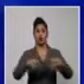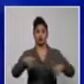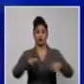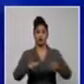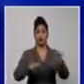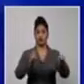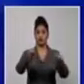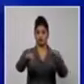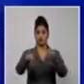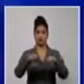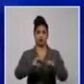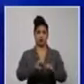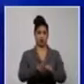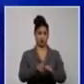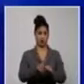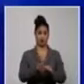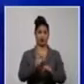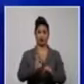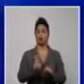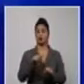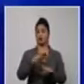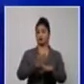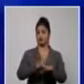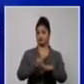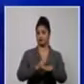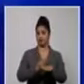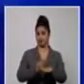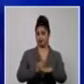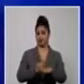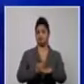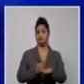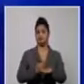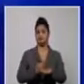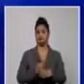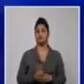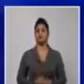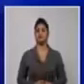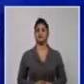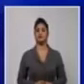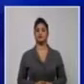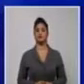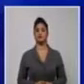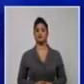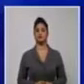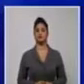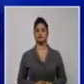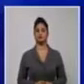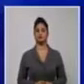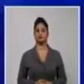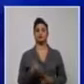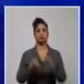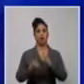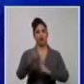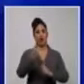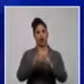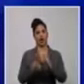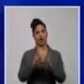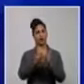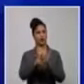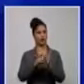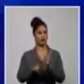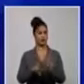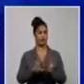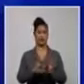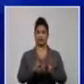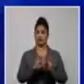cual o sea, ustedes dirán, no, es que hace énfasis en algunas provincias, no, es un problema que está